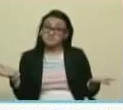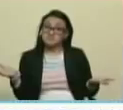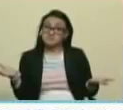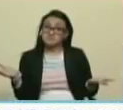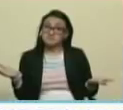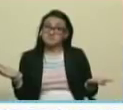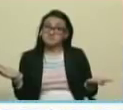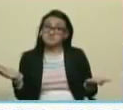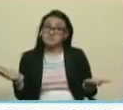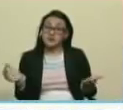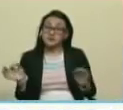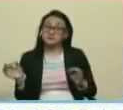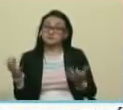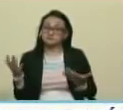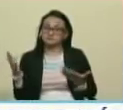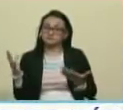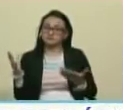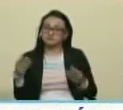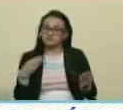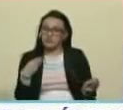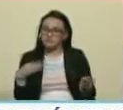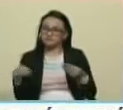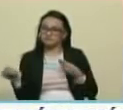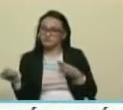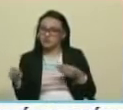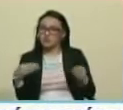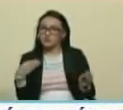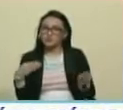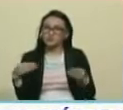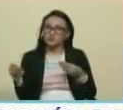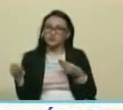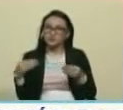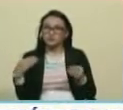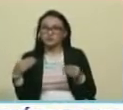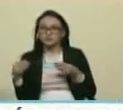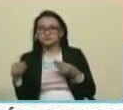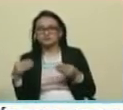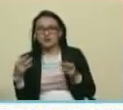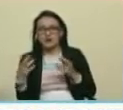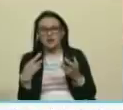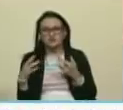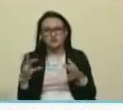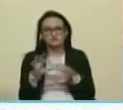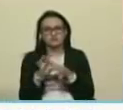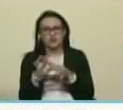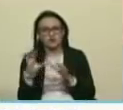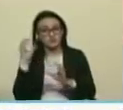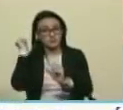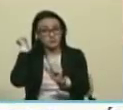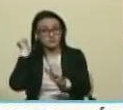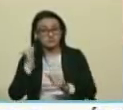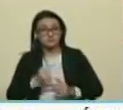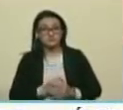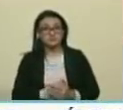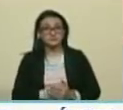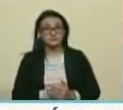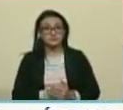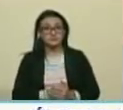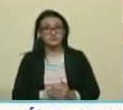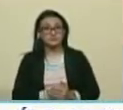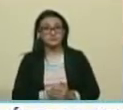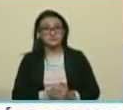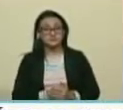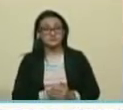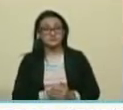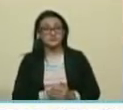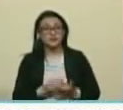debe ser por las vías diplomáticas y por el establecimiento de relaciones diplomáticas que se